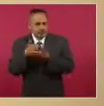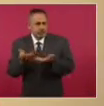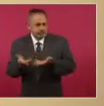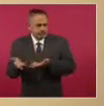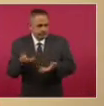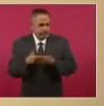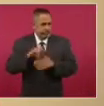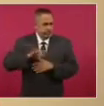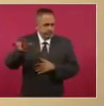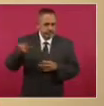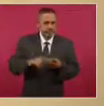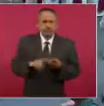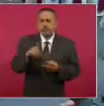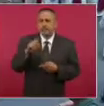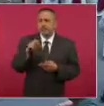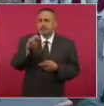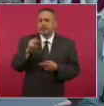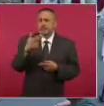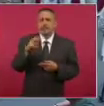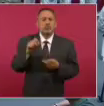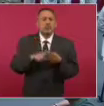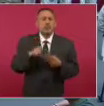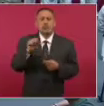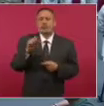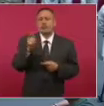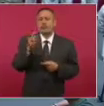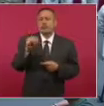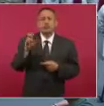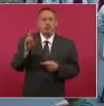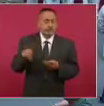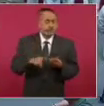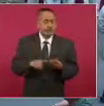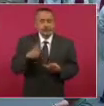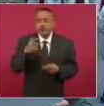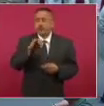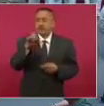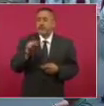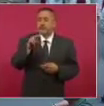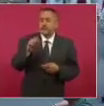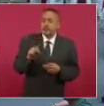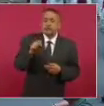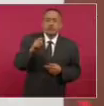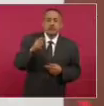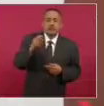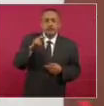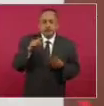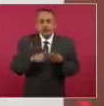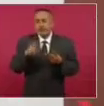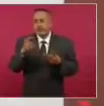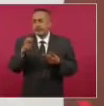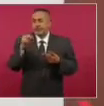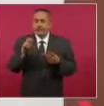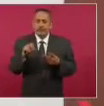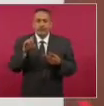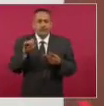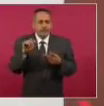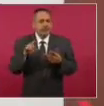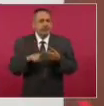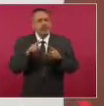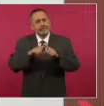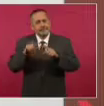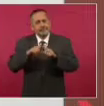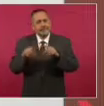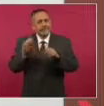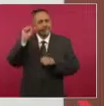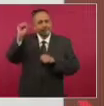Carlos Hugo Morales del Estunam, Jesús González, Edmundo García y Genaro Leal de los